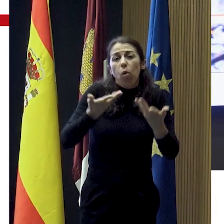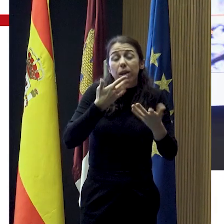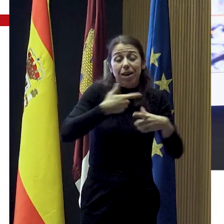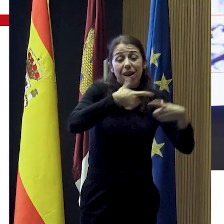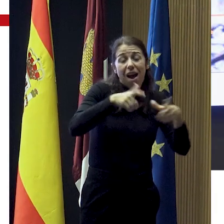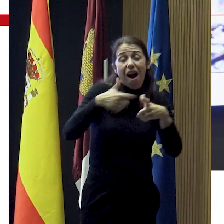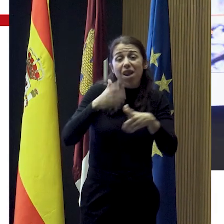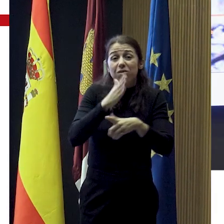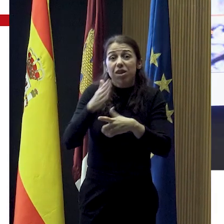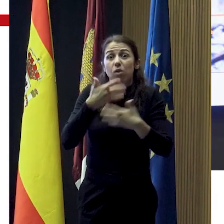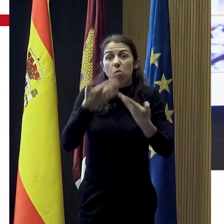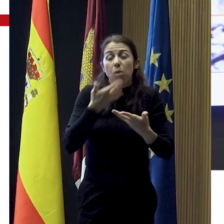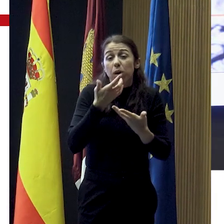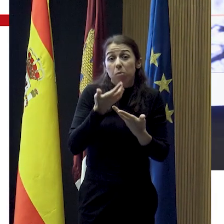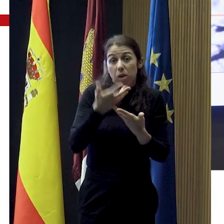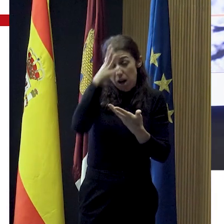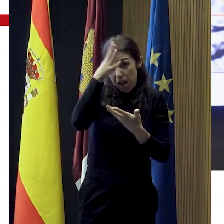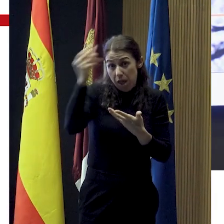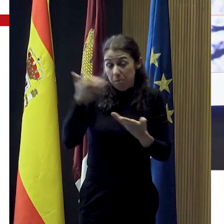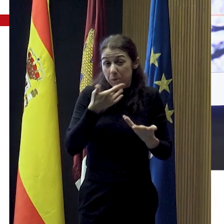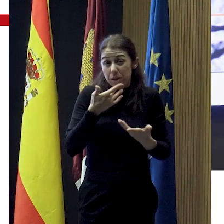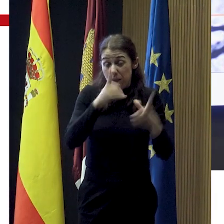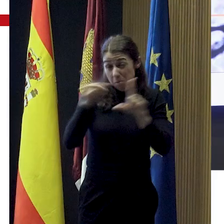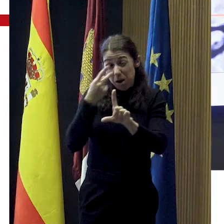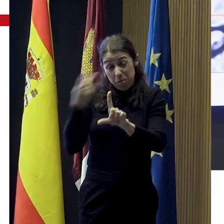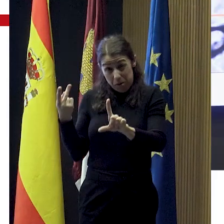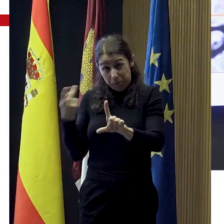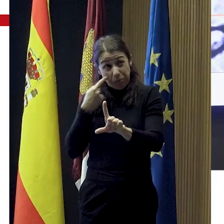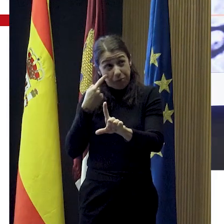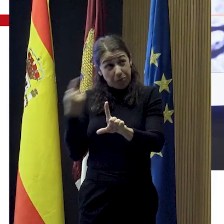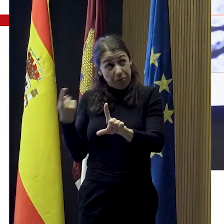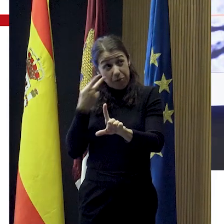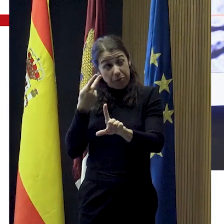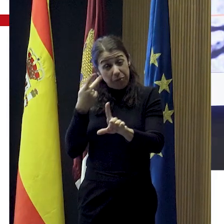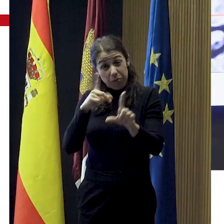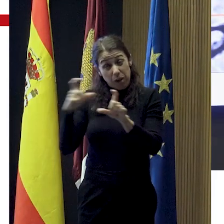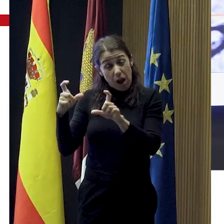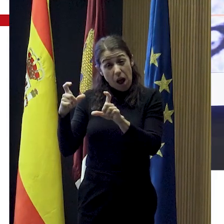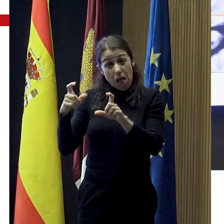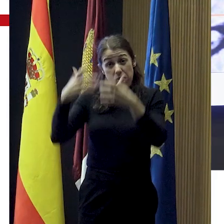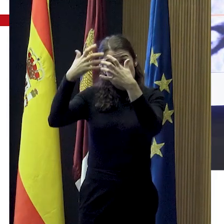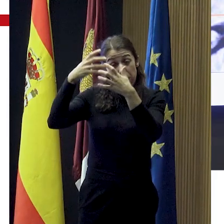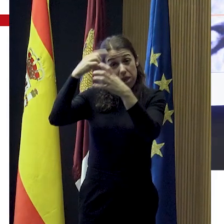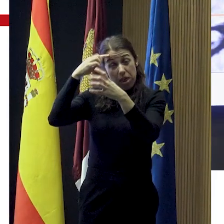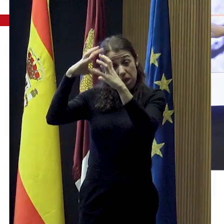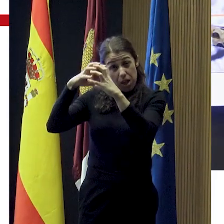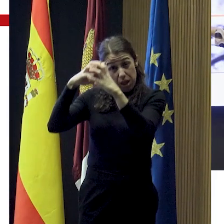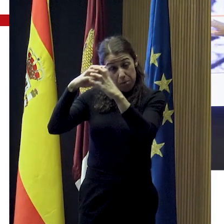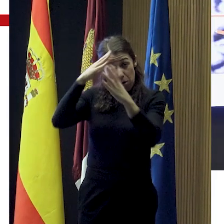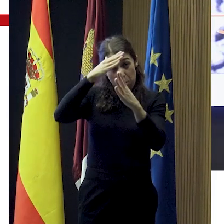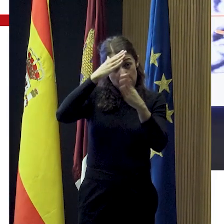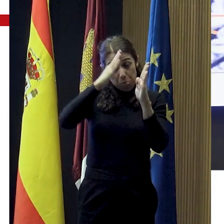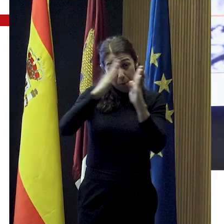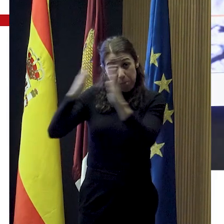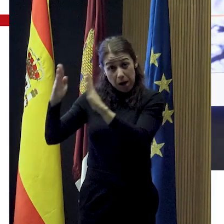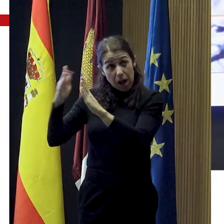la enfermedad tipo Alzheimer. Por ejemplo, en esta imagen os he puesto una sección de cerebro. La línea roja es de lado